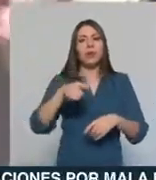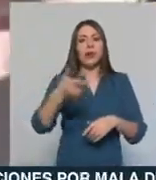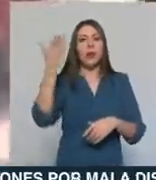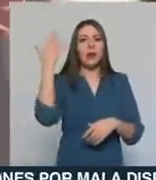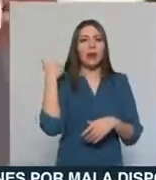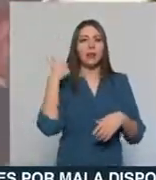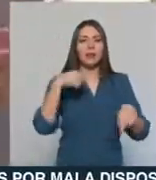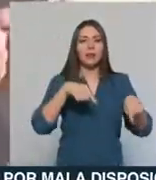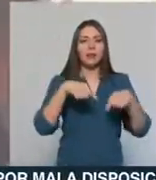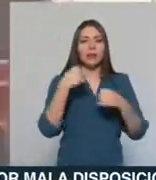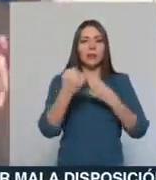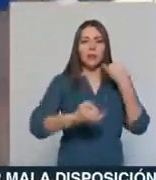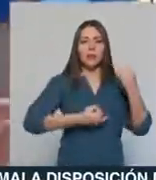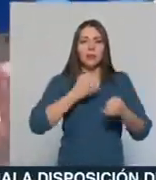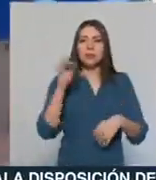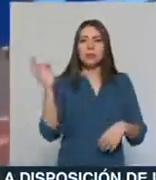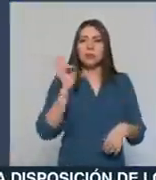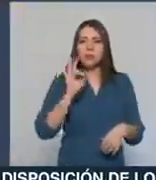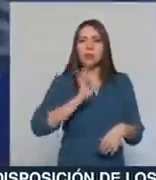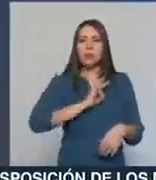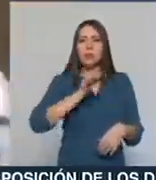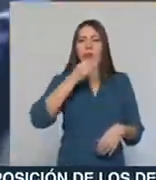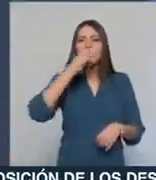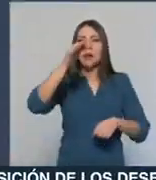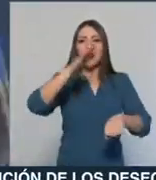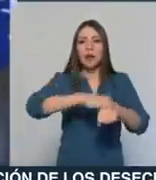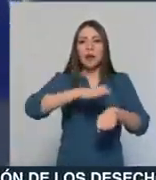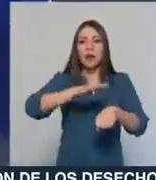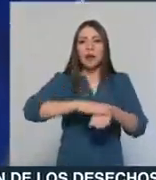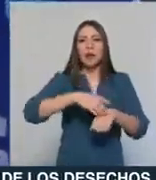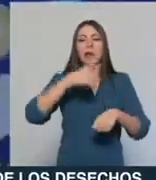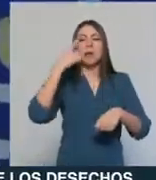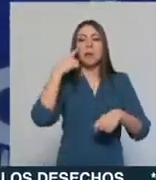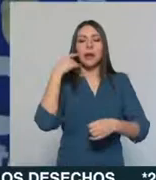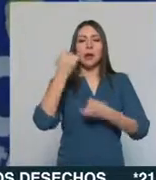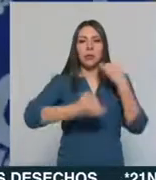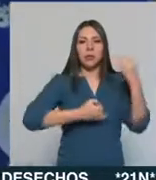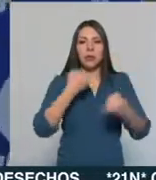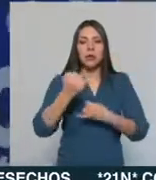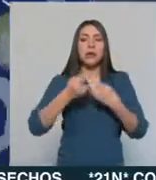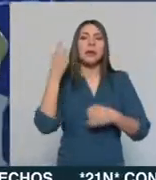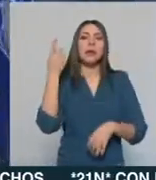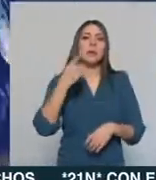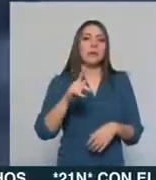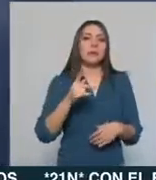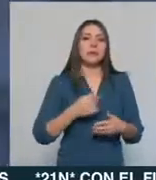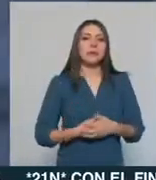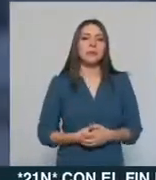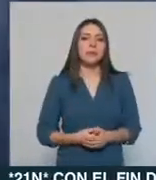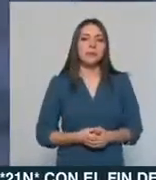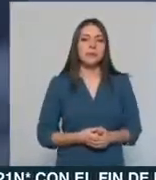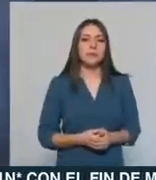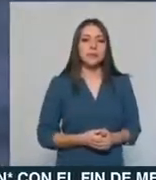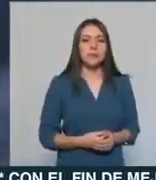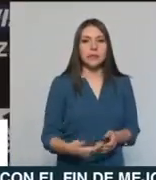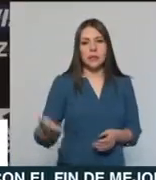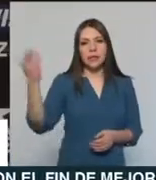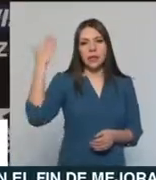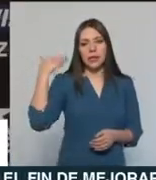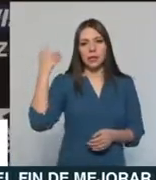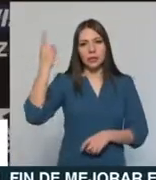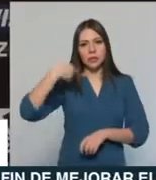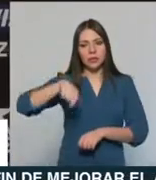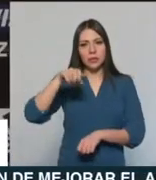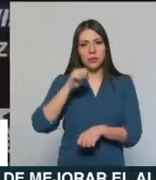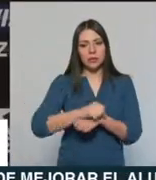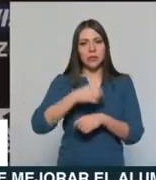jugador de los posiblemente convocados a tener en cuenta, como dije en algunas notas la semana